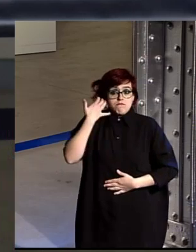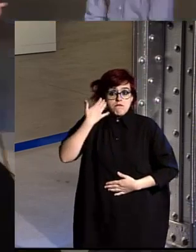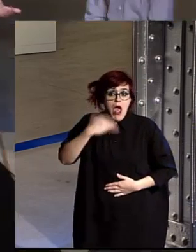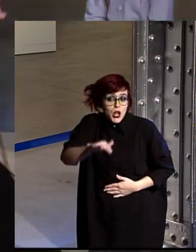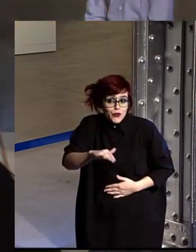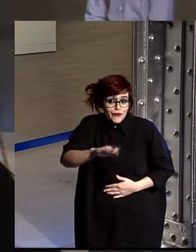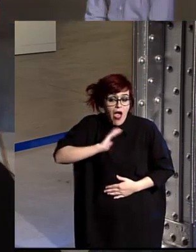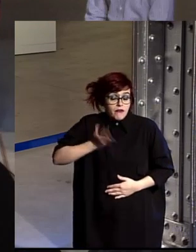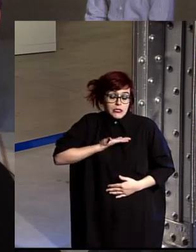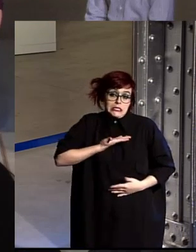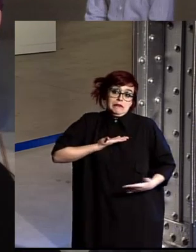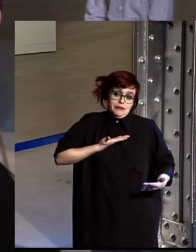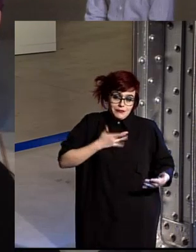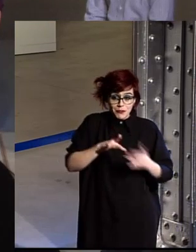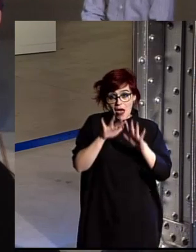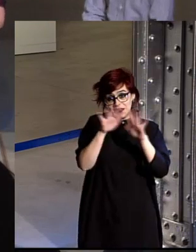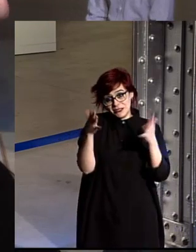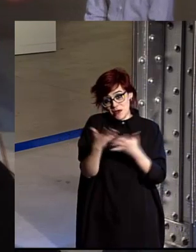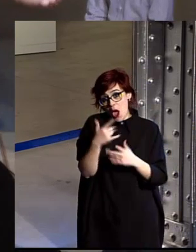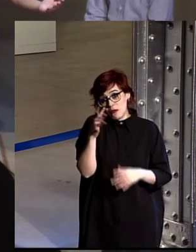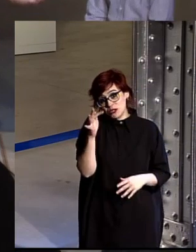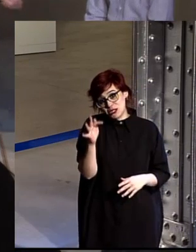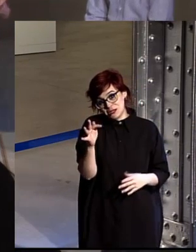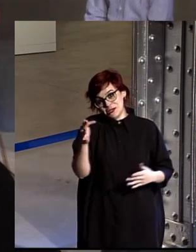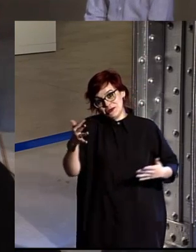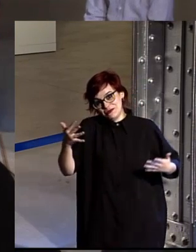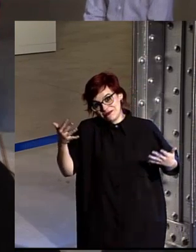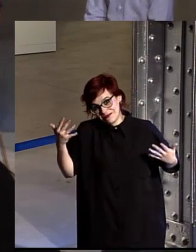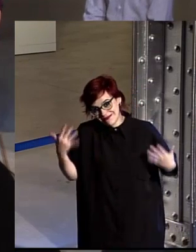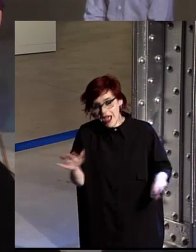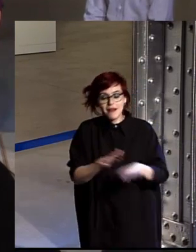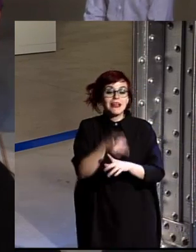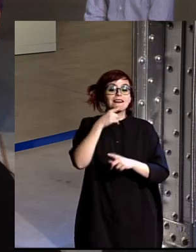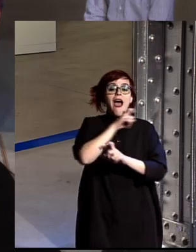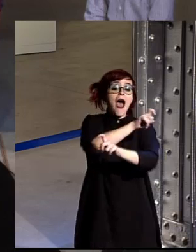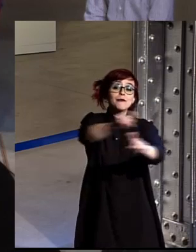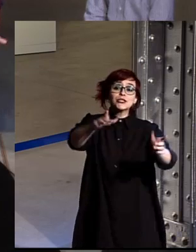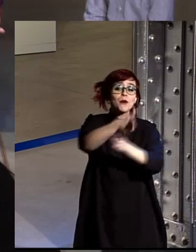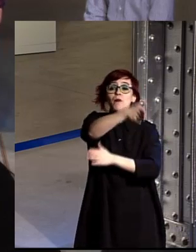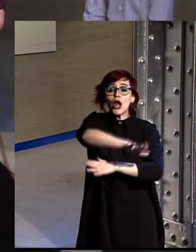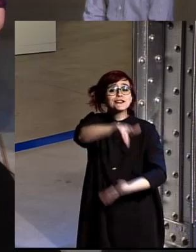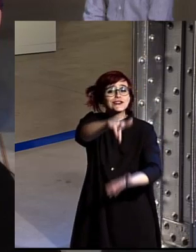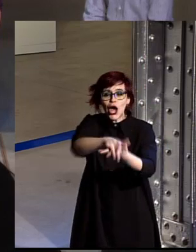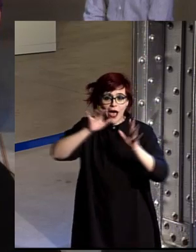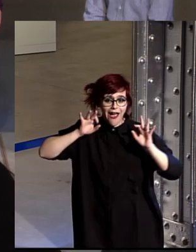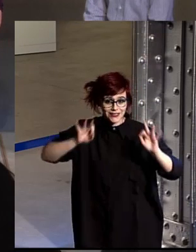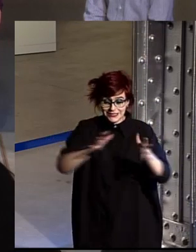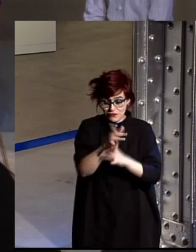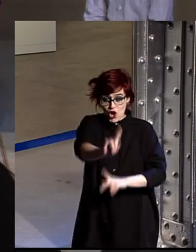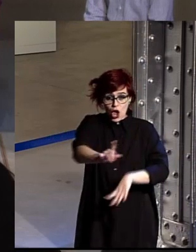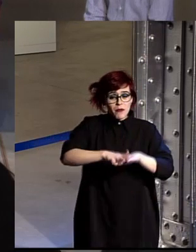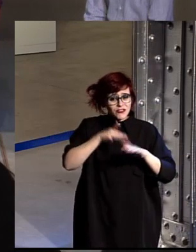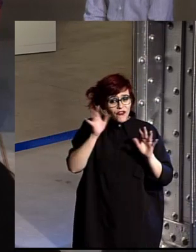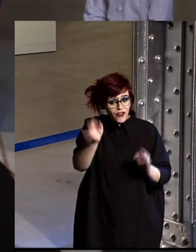que muy positivo lo de hoy. Pero, o sea, iros tranquilos a casa, vamos a morir en algún momento. Pero es que es así, o sea, me refiero,